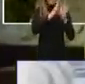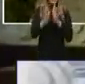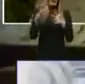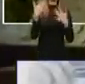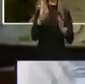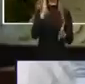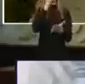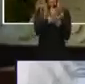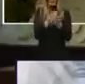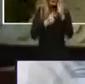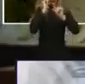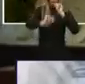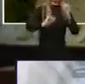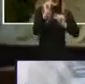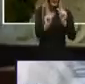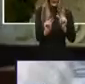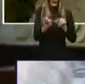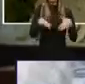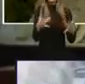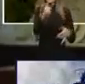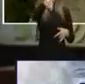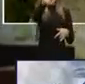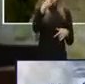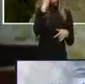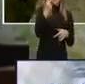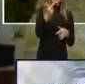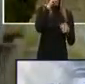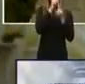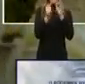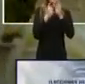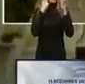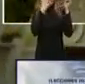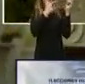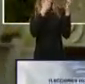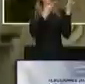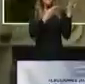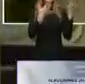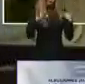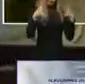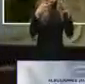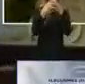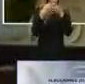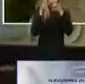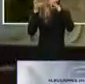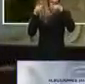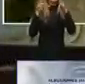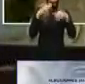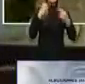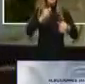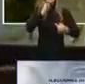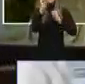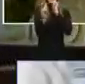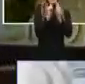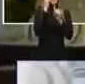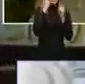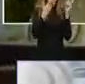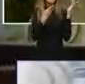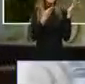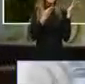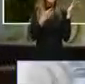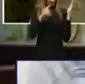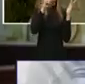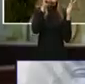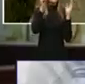poco a poco. Si ustedes se fijan, acá hay un grupo de personas que está gritando con la bandera, pero acá, en esta parte donde pasan